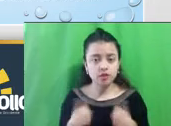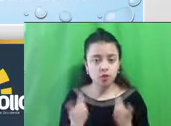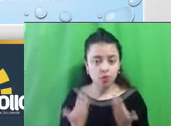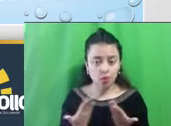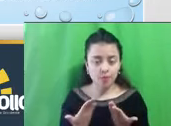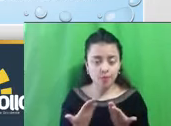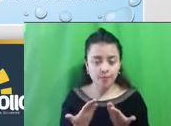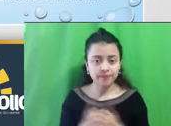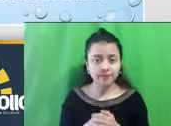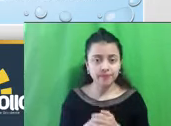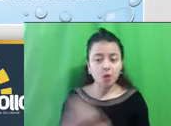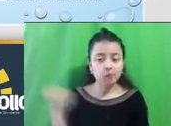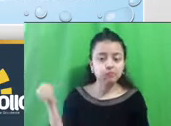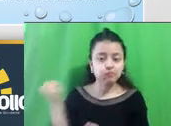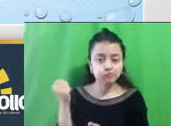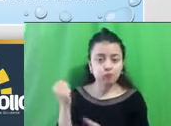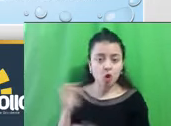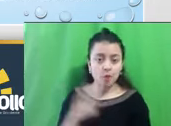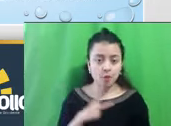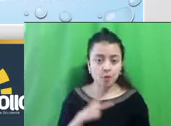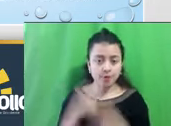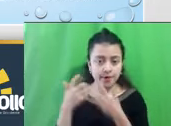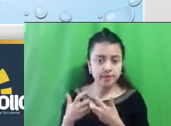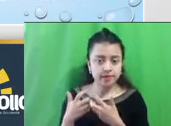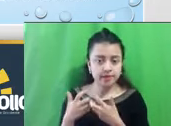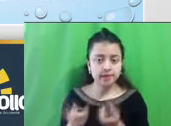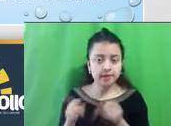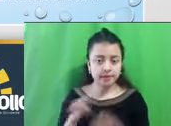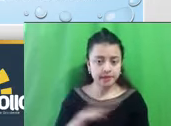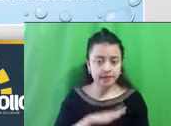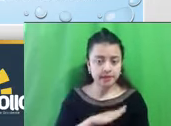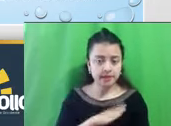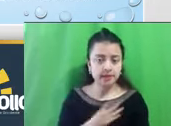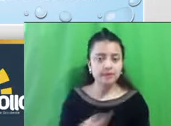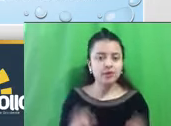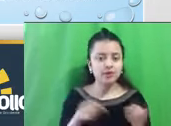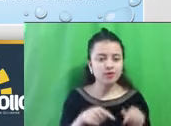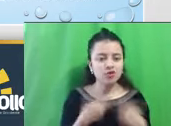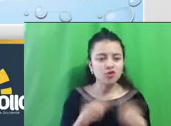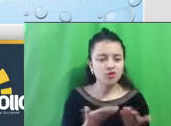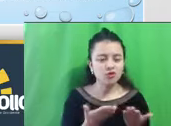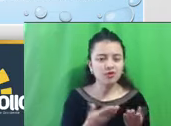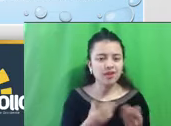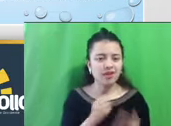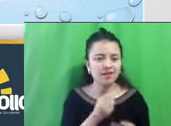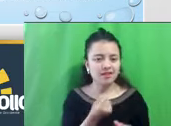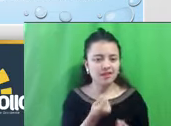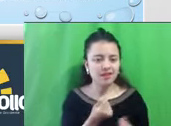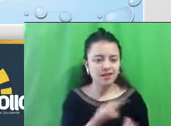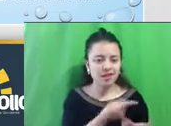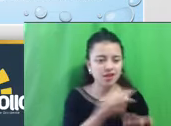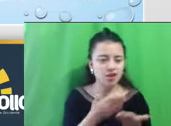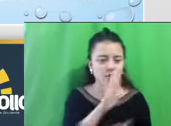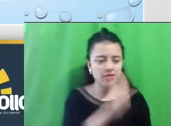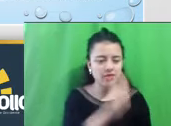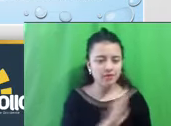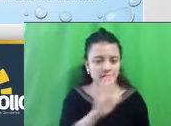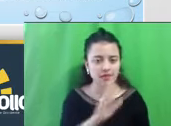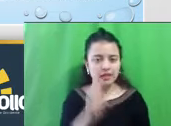recursos de la empresa, de la alcaldía, sino también poder salir a gestionar los recursos a nivel departamental y a nivel